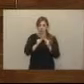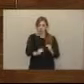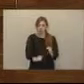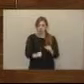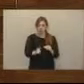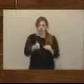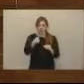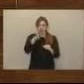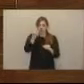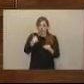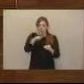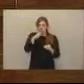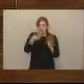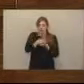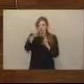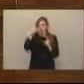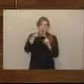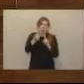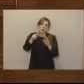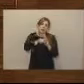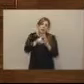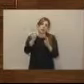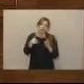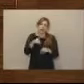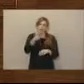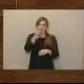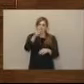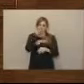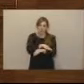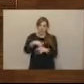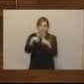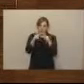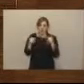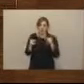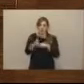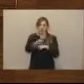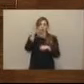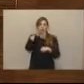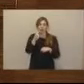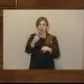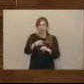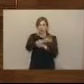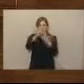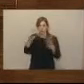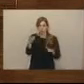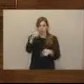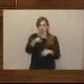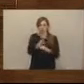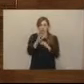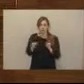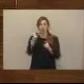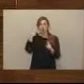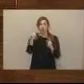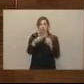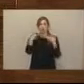que nada por tratarse de un objetivo que ya ha manifestado el Gobierno de Asturias. La consejera lo dijo claro y lo dijo en este pleno. El objetivo es